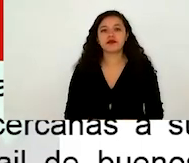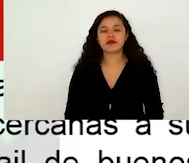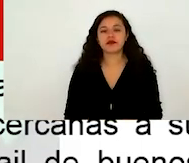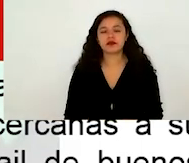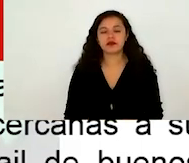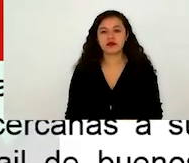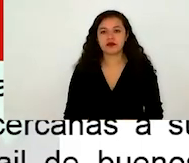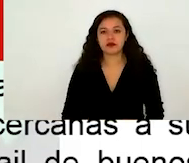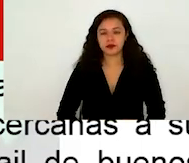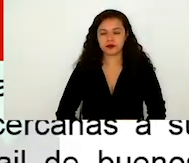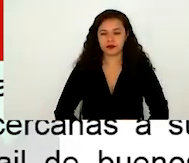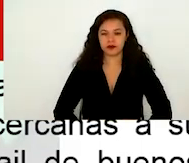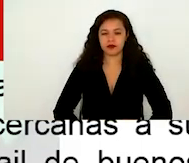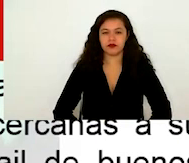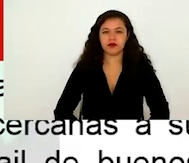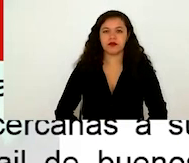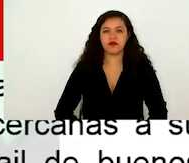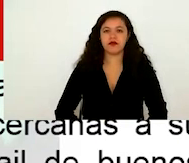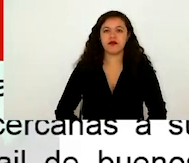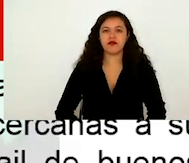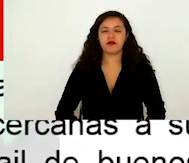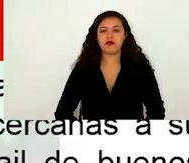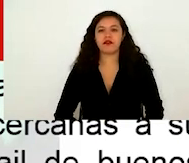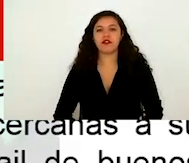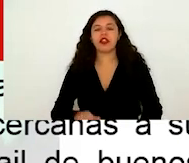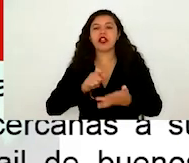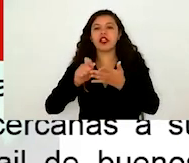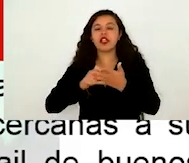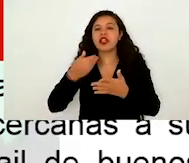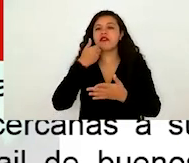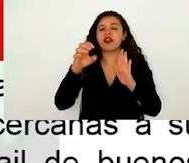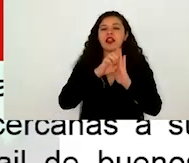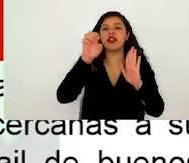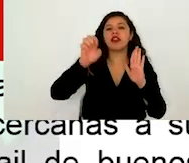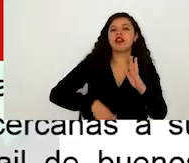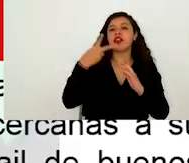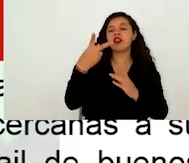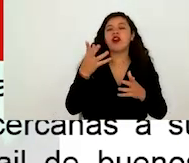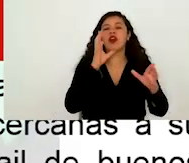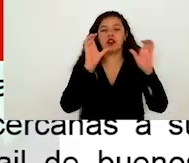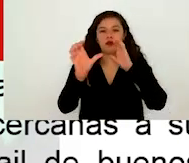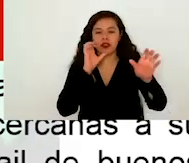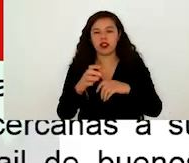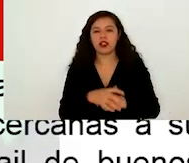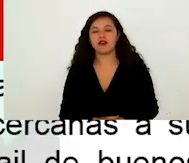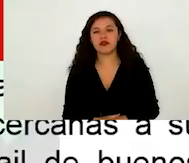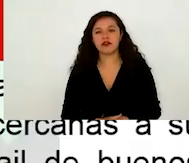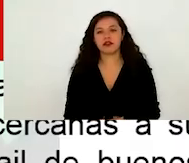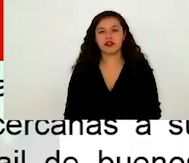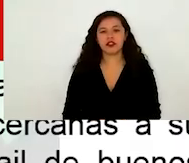escriban en la columna que consideren correcta los ejemplos de dos tipos de comunicación según